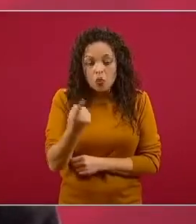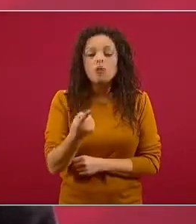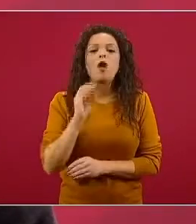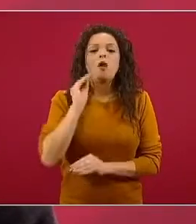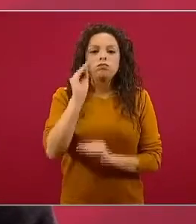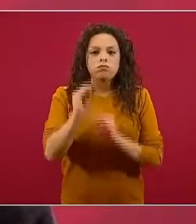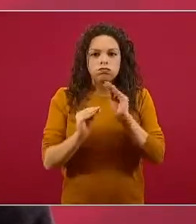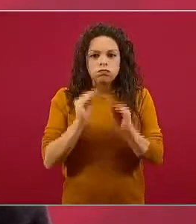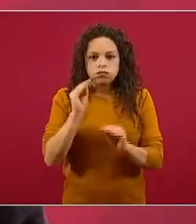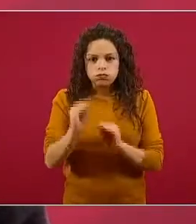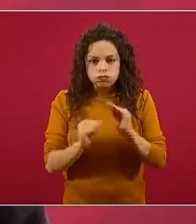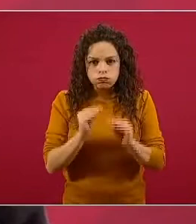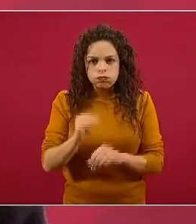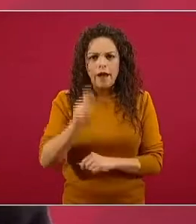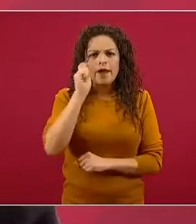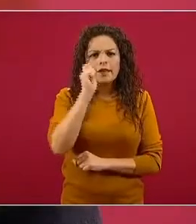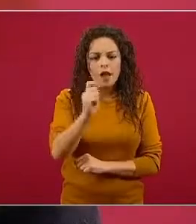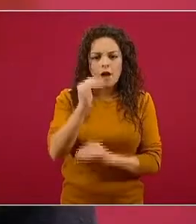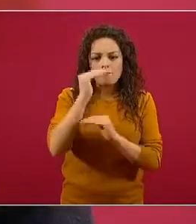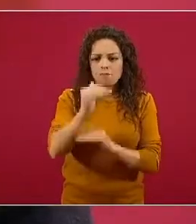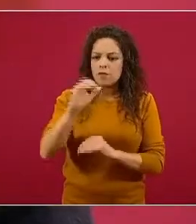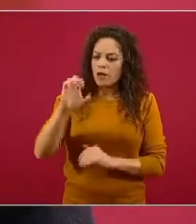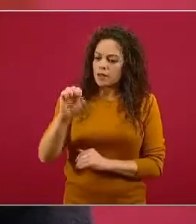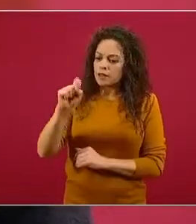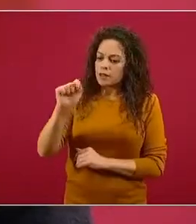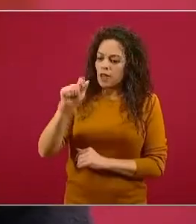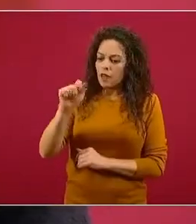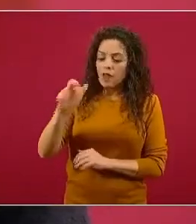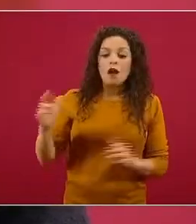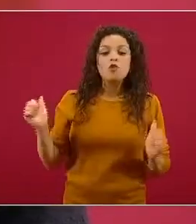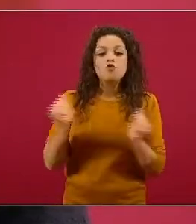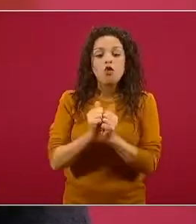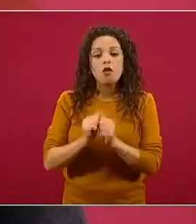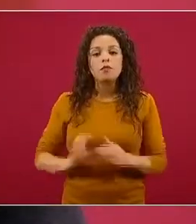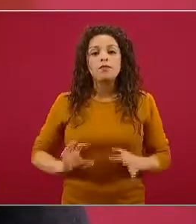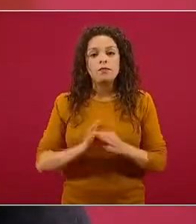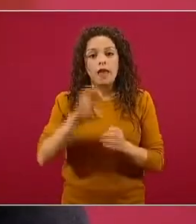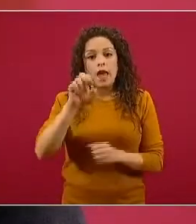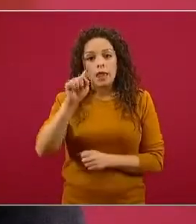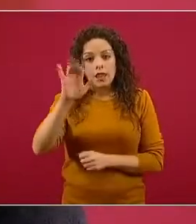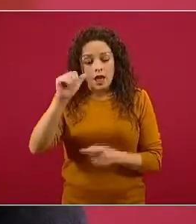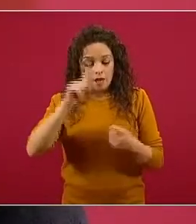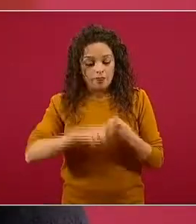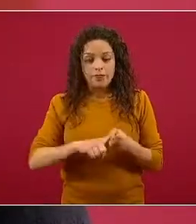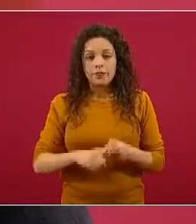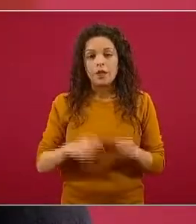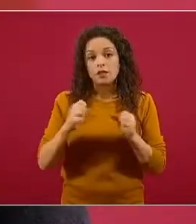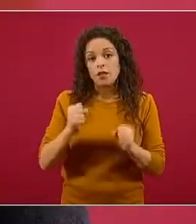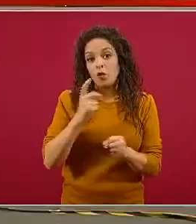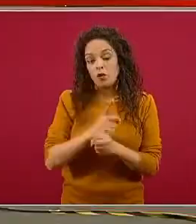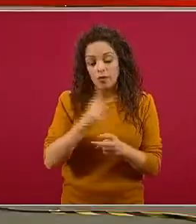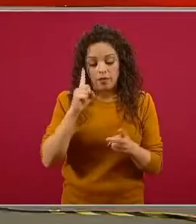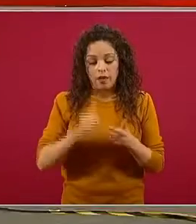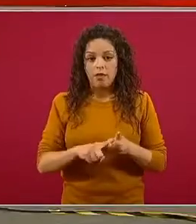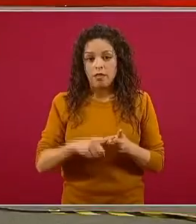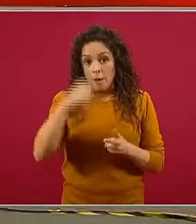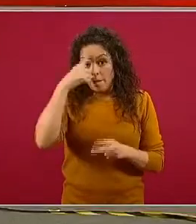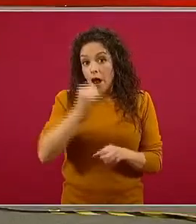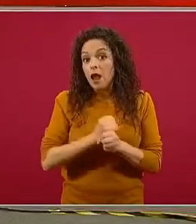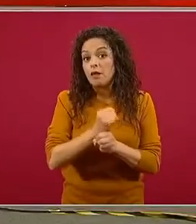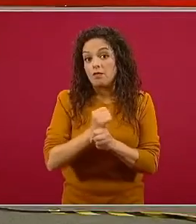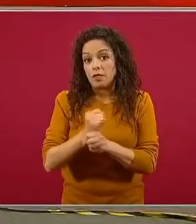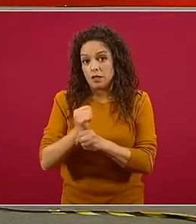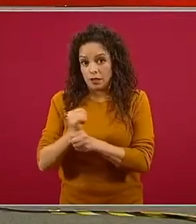estableciendo estándares de ética, estándares de seguridad en la investigación